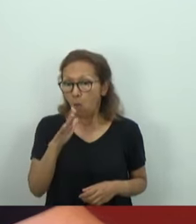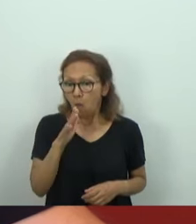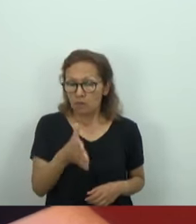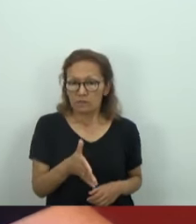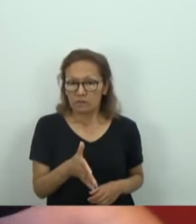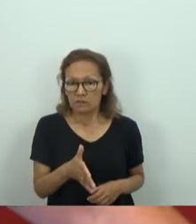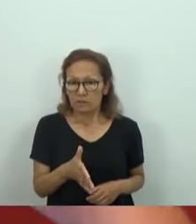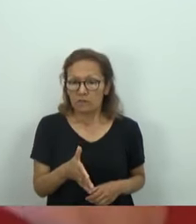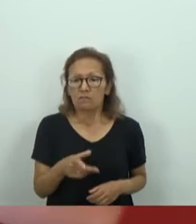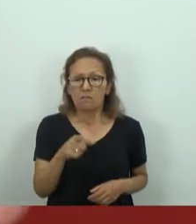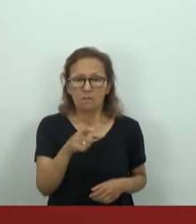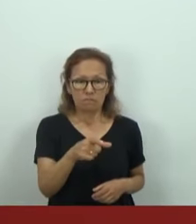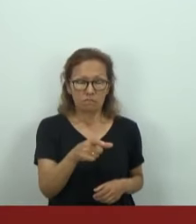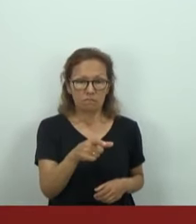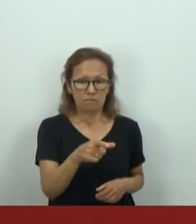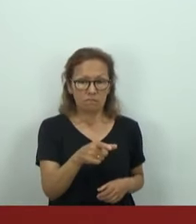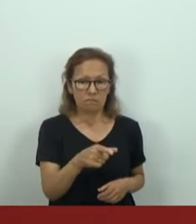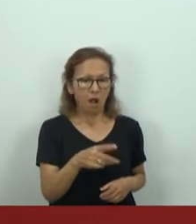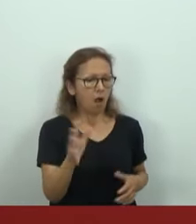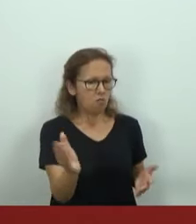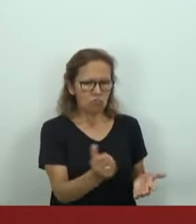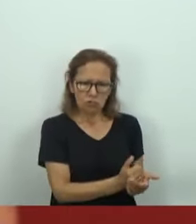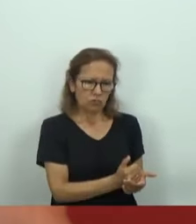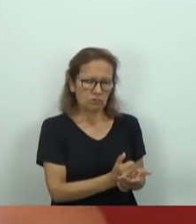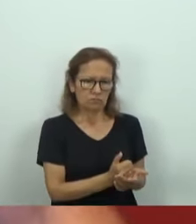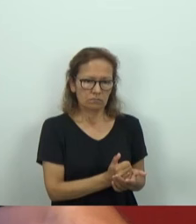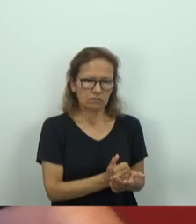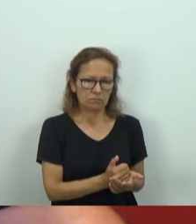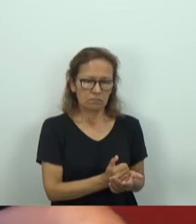Y me dijo, todo el que permanece